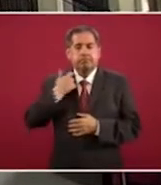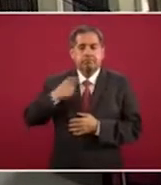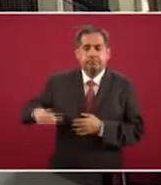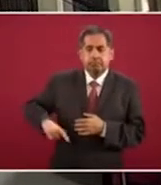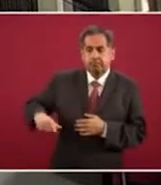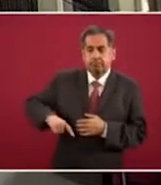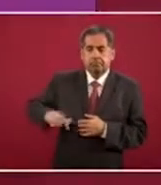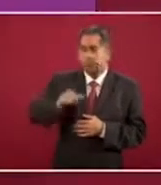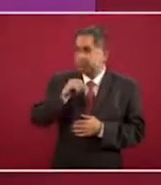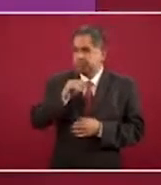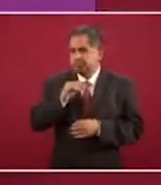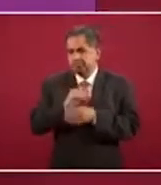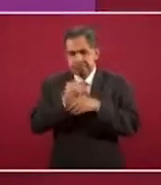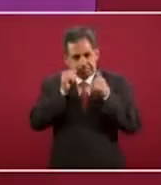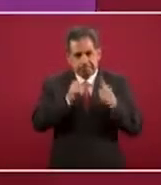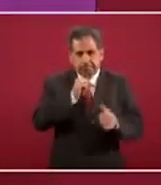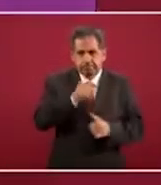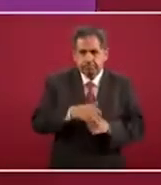anteriores,